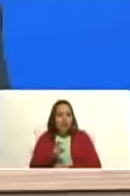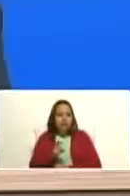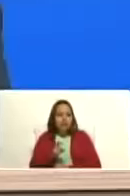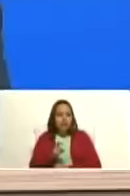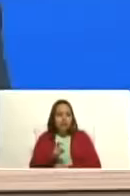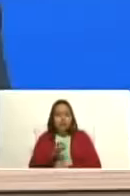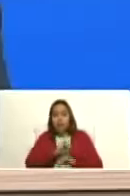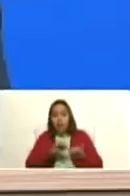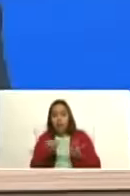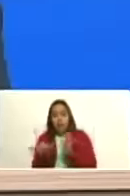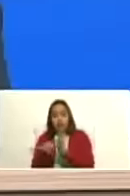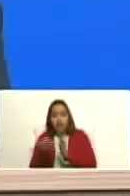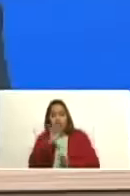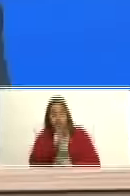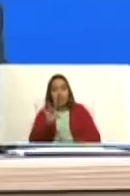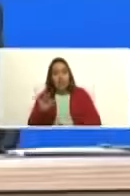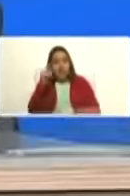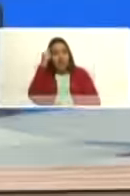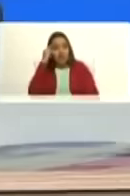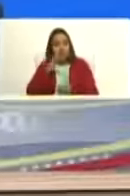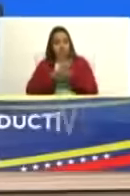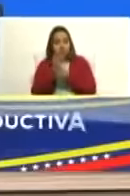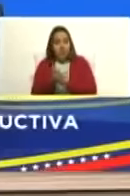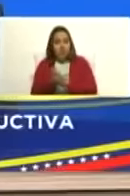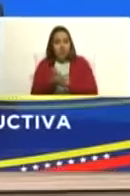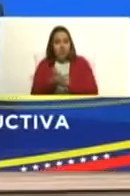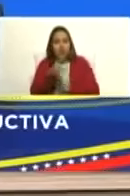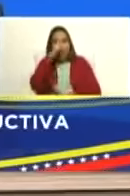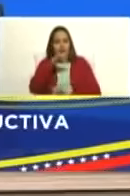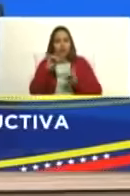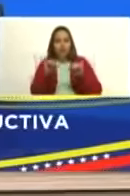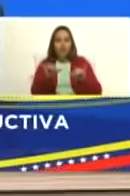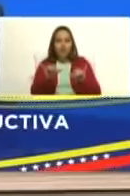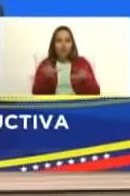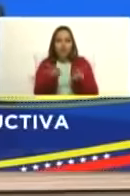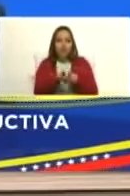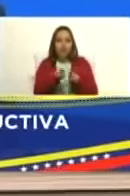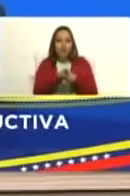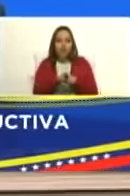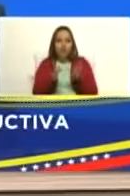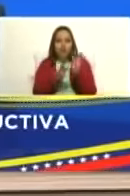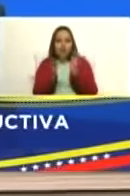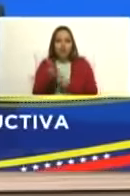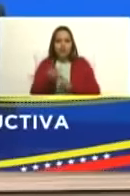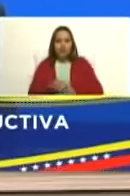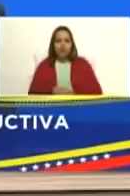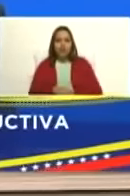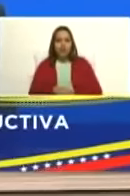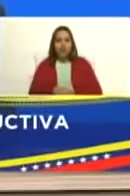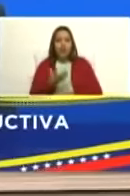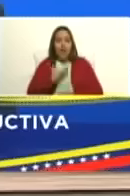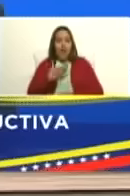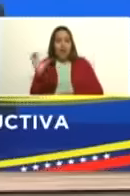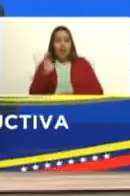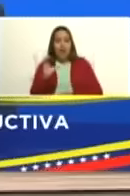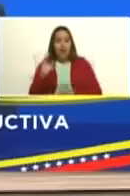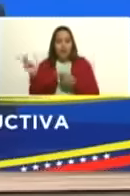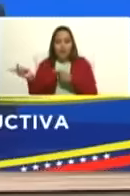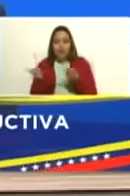días, la edad de Cristo. Señora alcaldesa de Caracas, almirante en jefa, bienvenida.